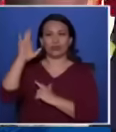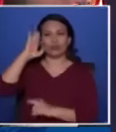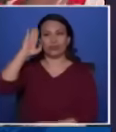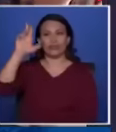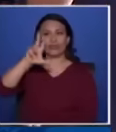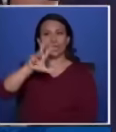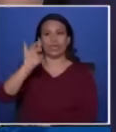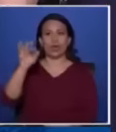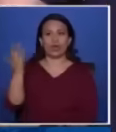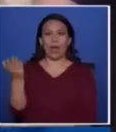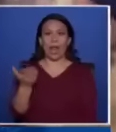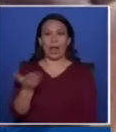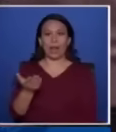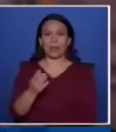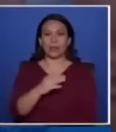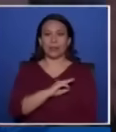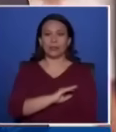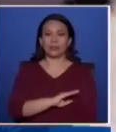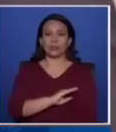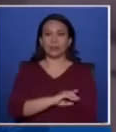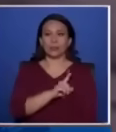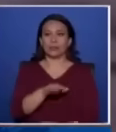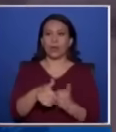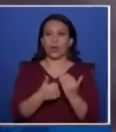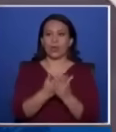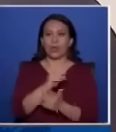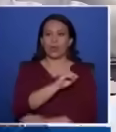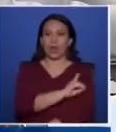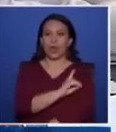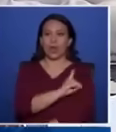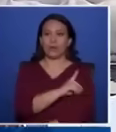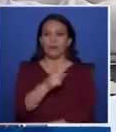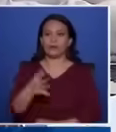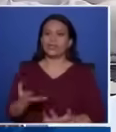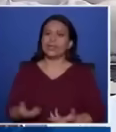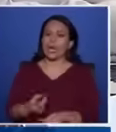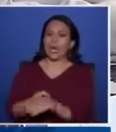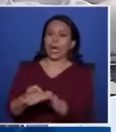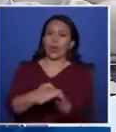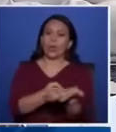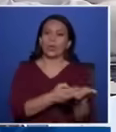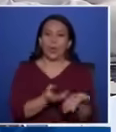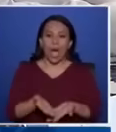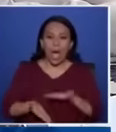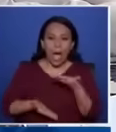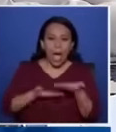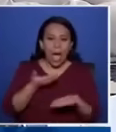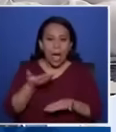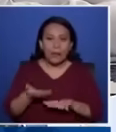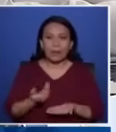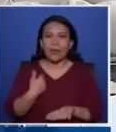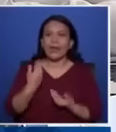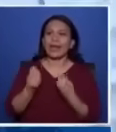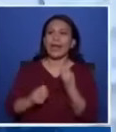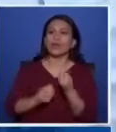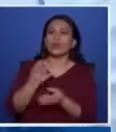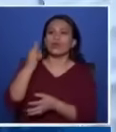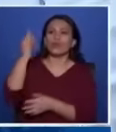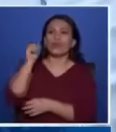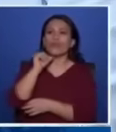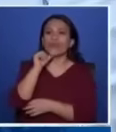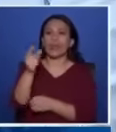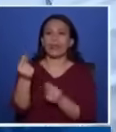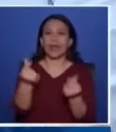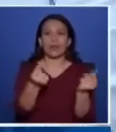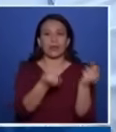38 alcaldes y delegados de varios cantones. El principal motivo de la reunión fue definir acciones para enfrentar la falta de dinero